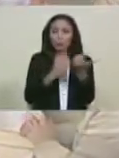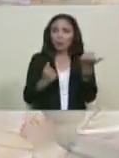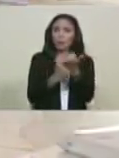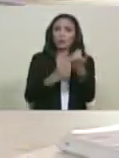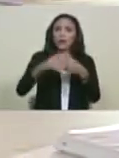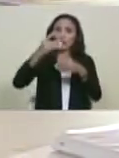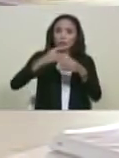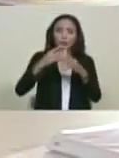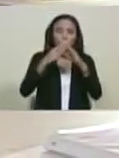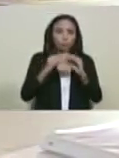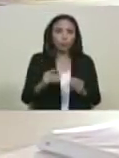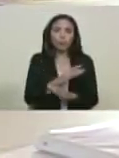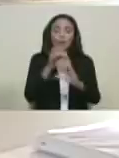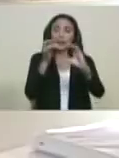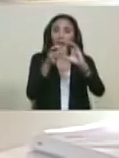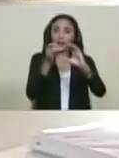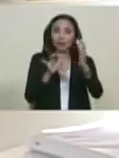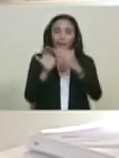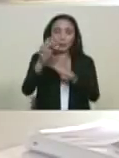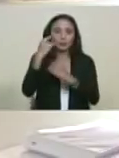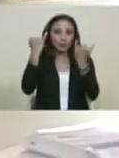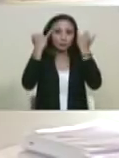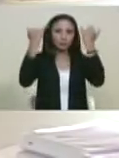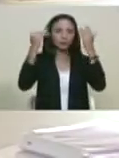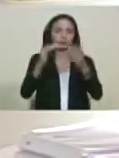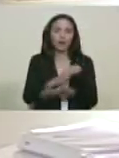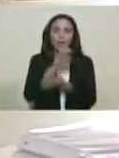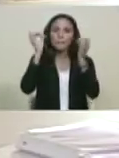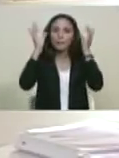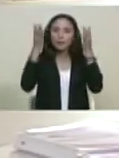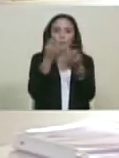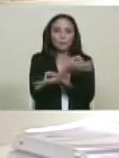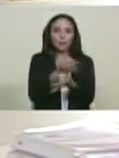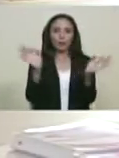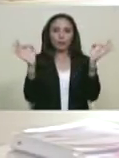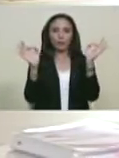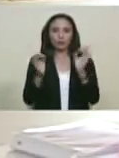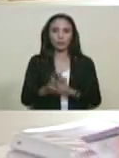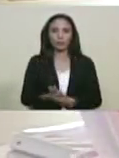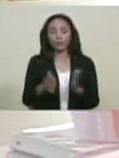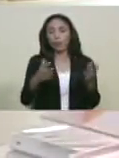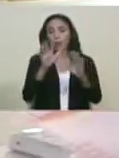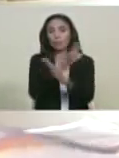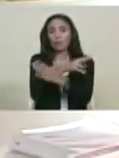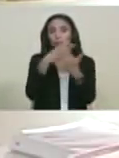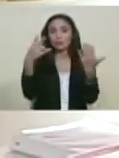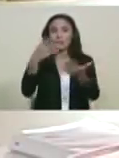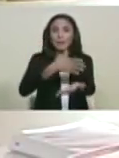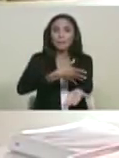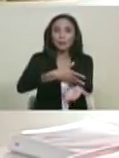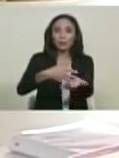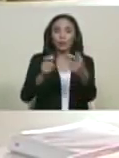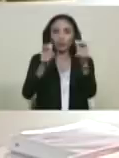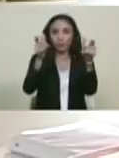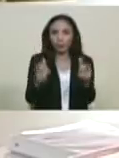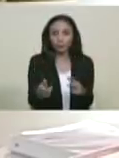carne de la patria ha vuelto a ser un fenómeno ya pasamos los 17 millones